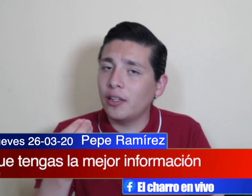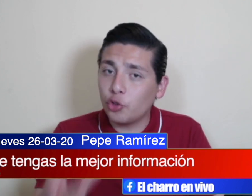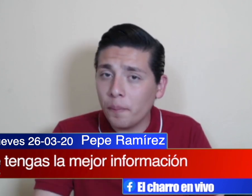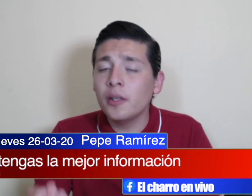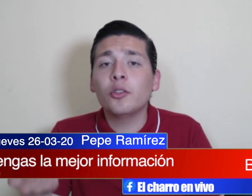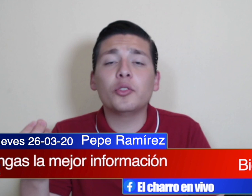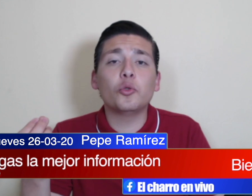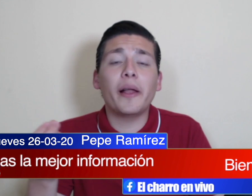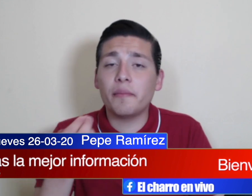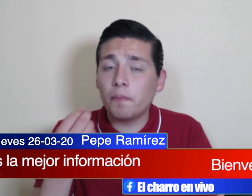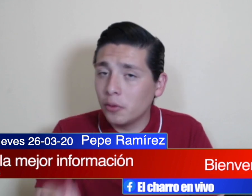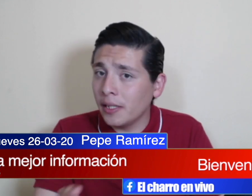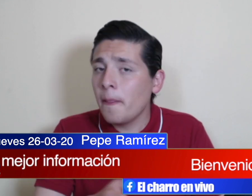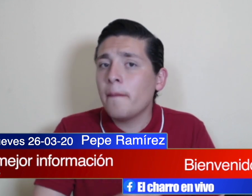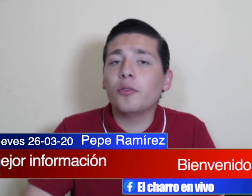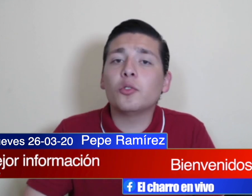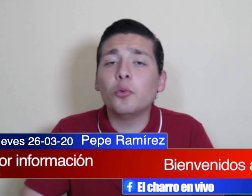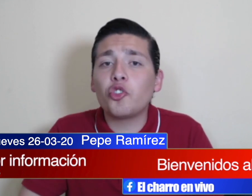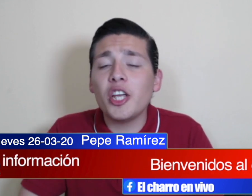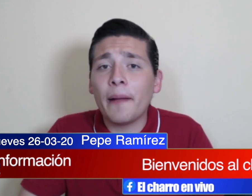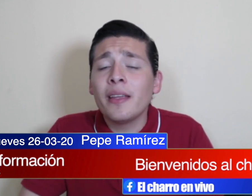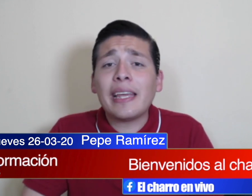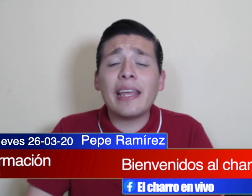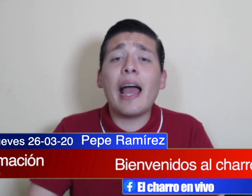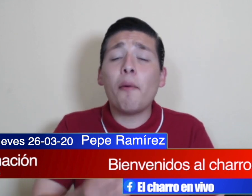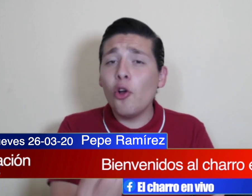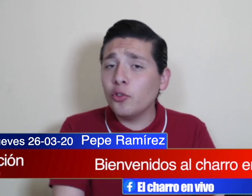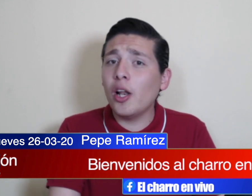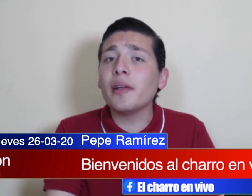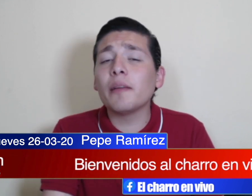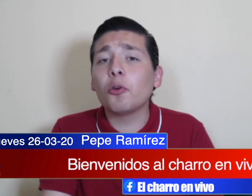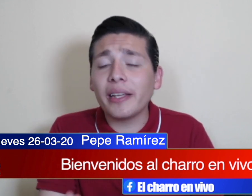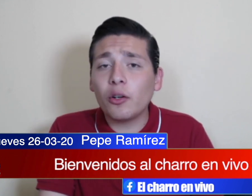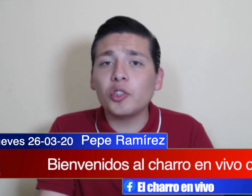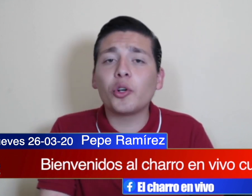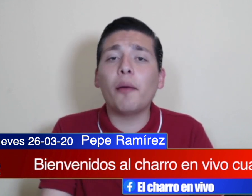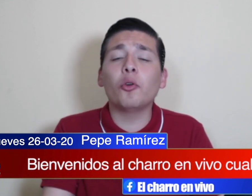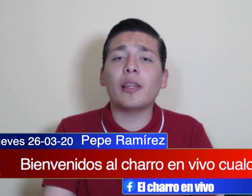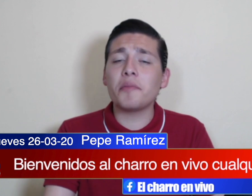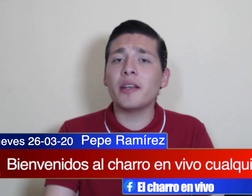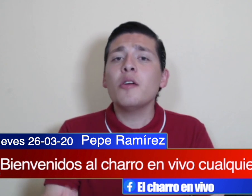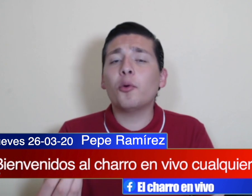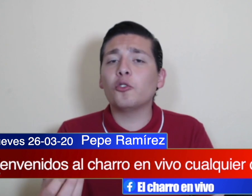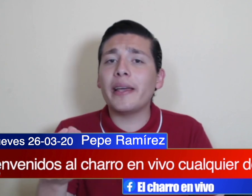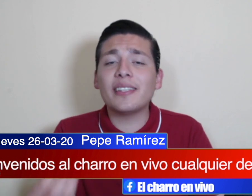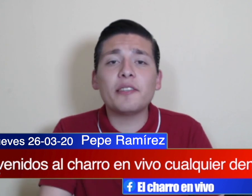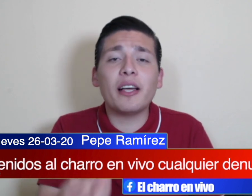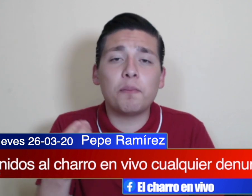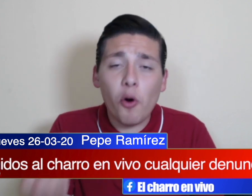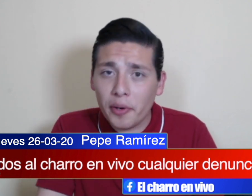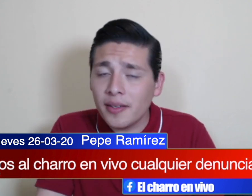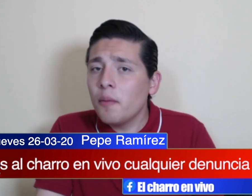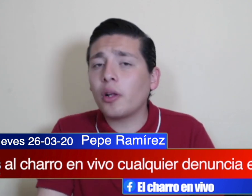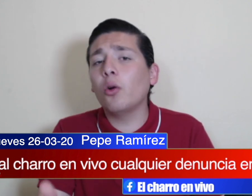presente Donald Trump, donde estuvo Vladimir Putin, donde estuvo China, y habló no solamente por México, sino que habló también por los países